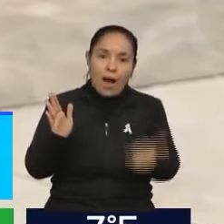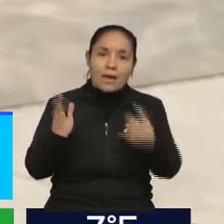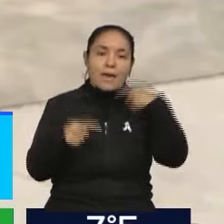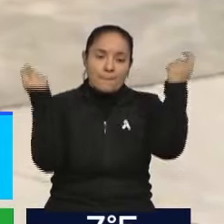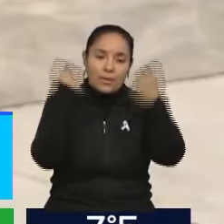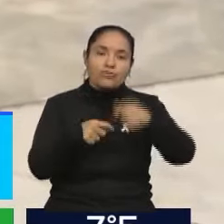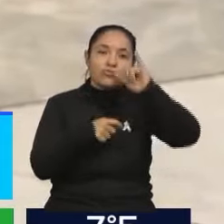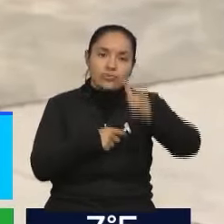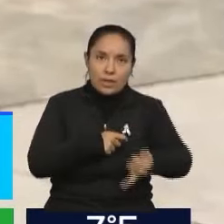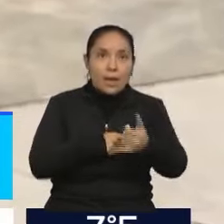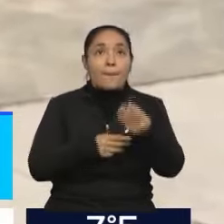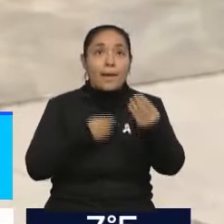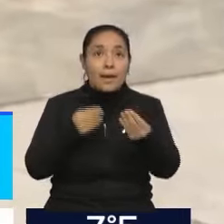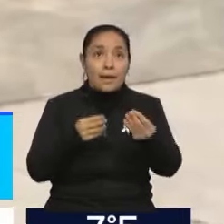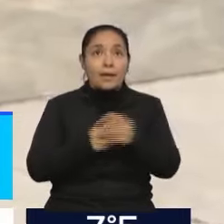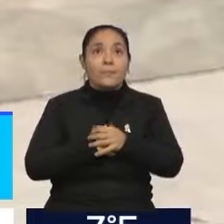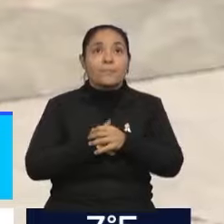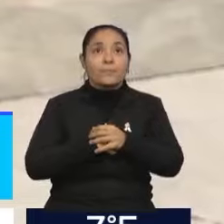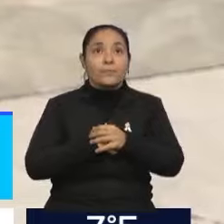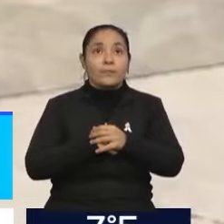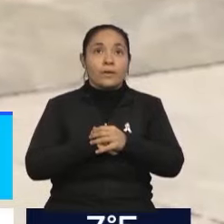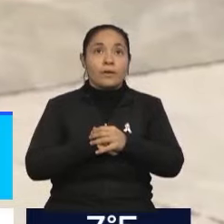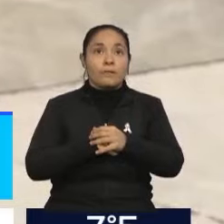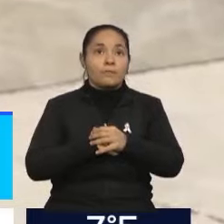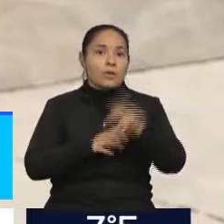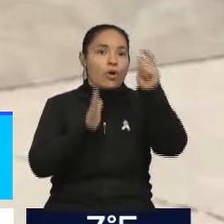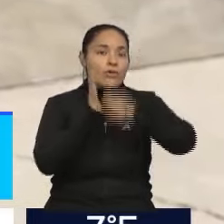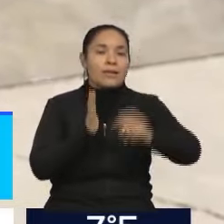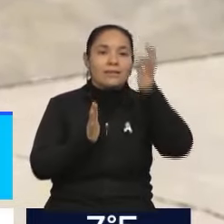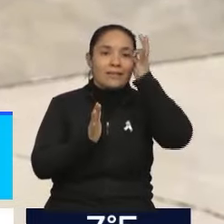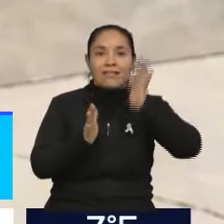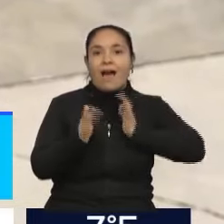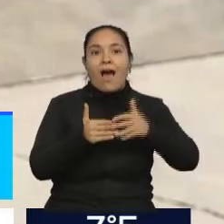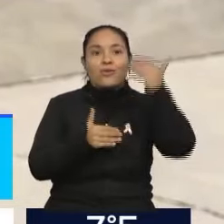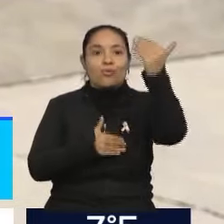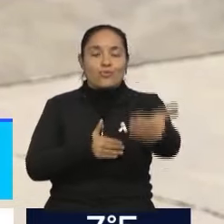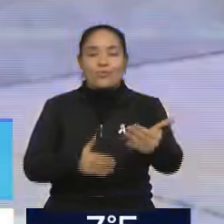invertir, en este caso, un contrato a 30 años.